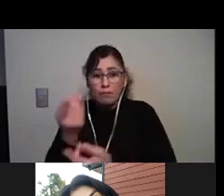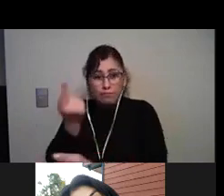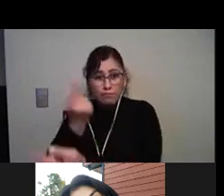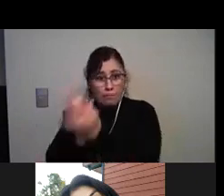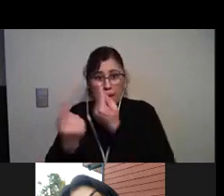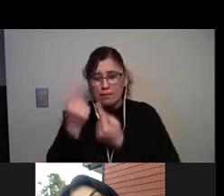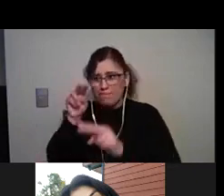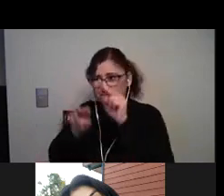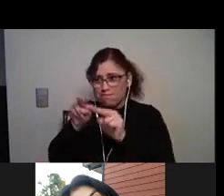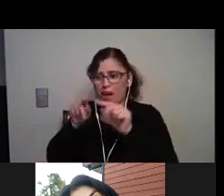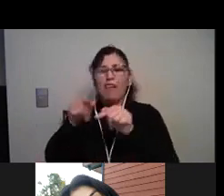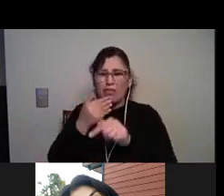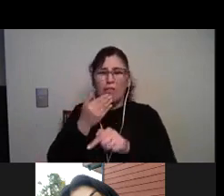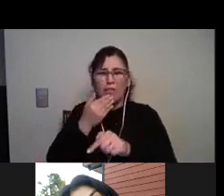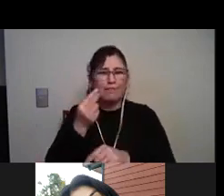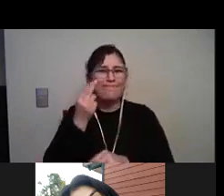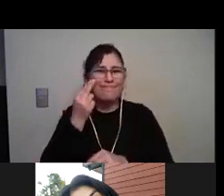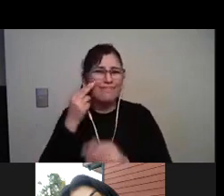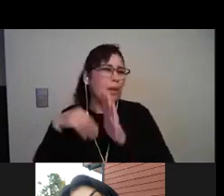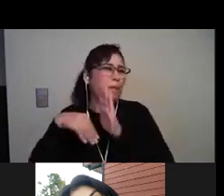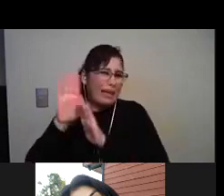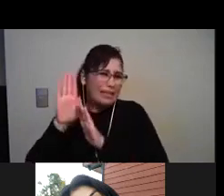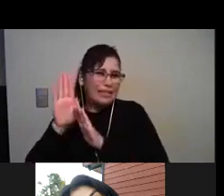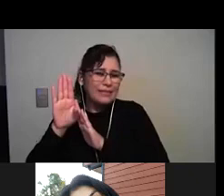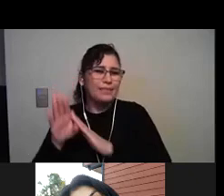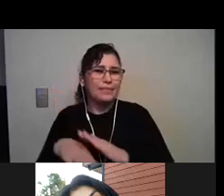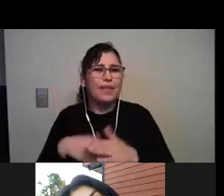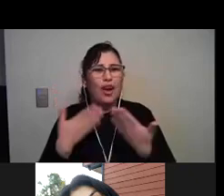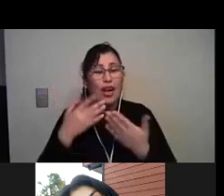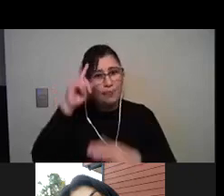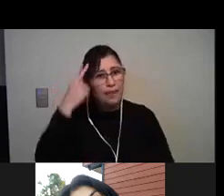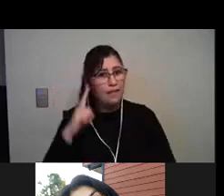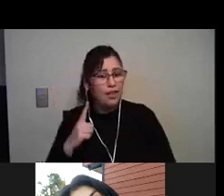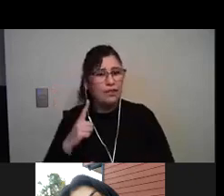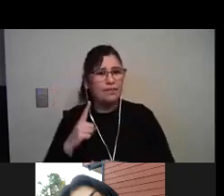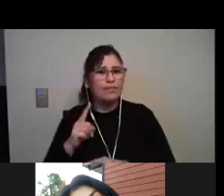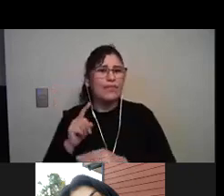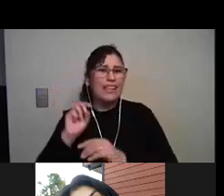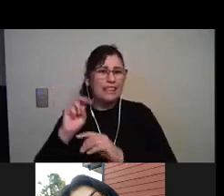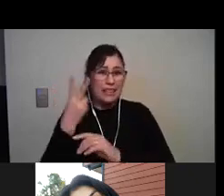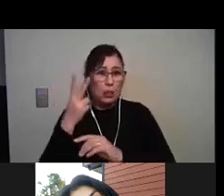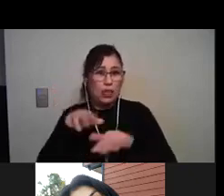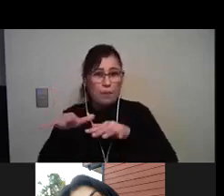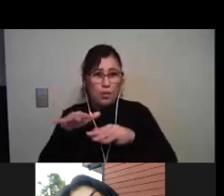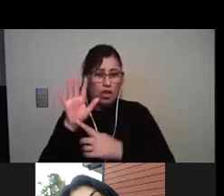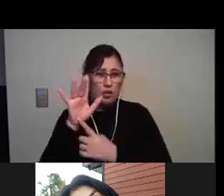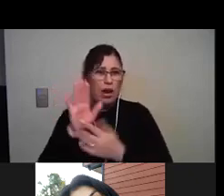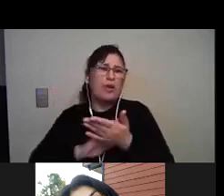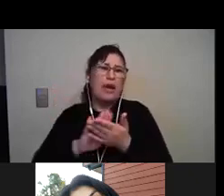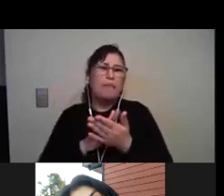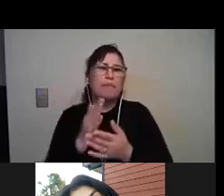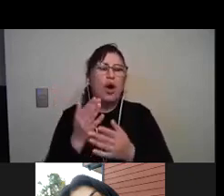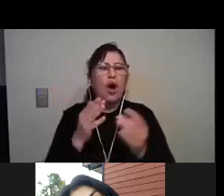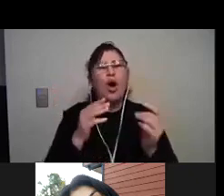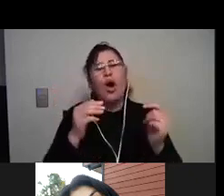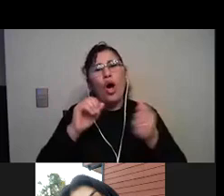¿ya? Otra cosa, lo que tiene relación con lesiones nerviosas periféricas, como lesiones de nervio radial,